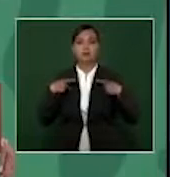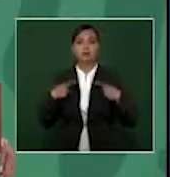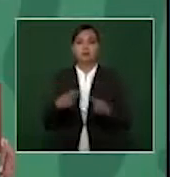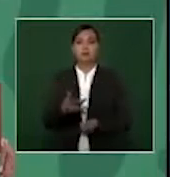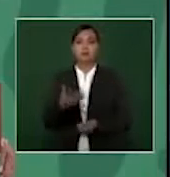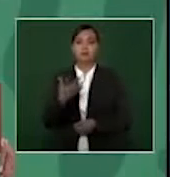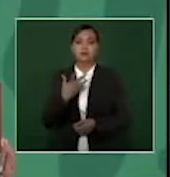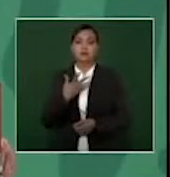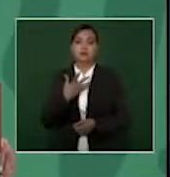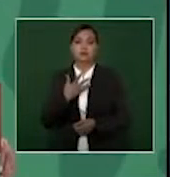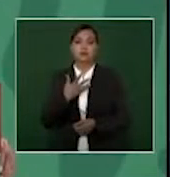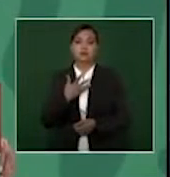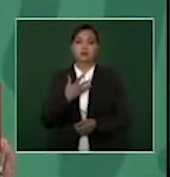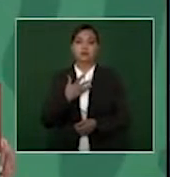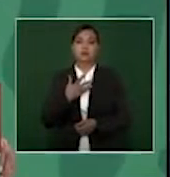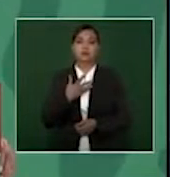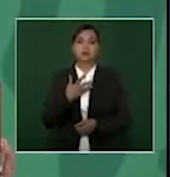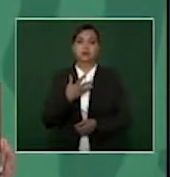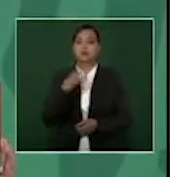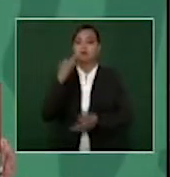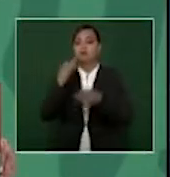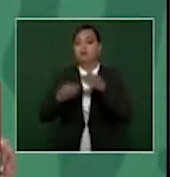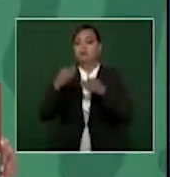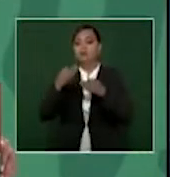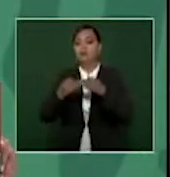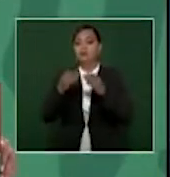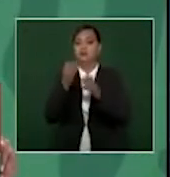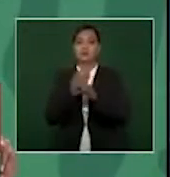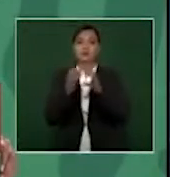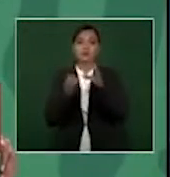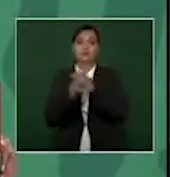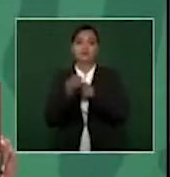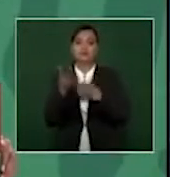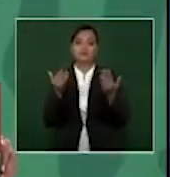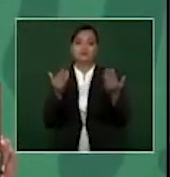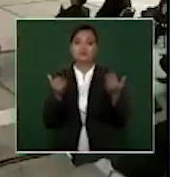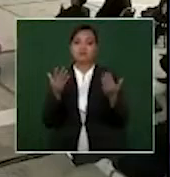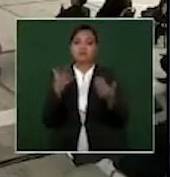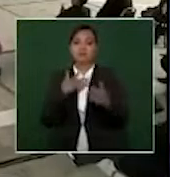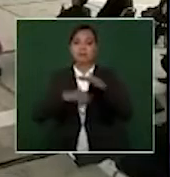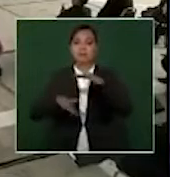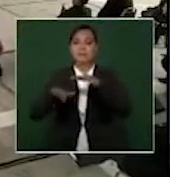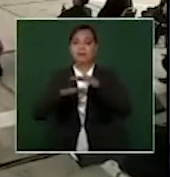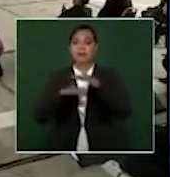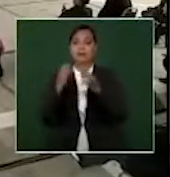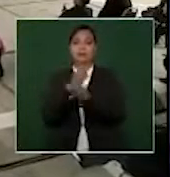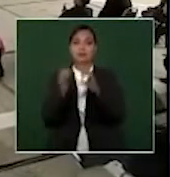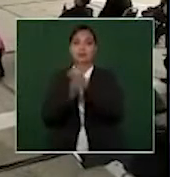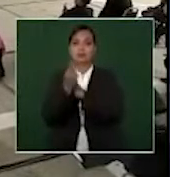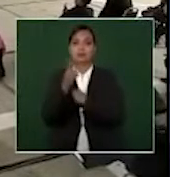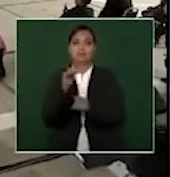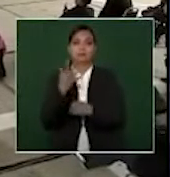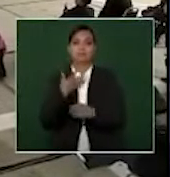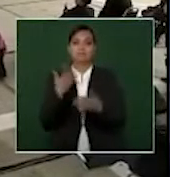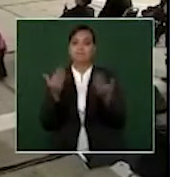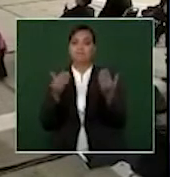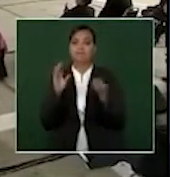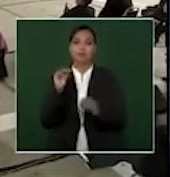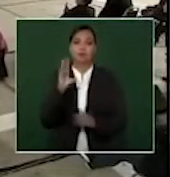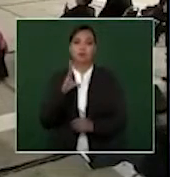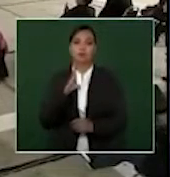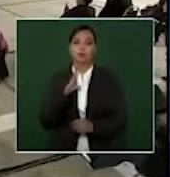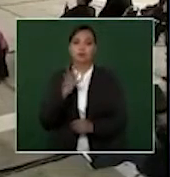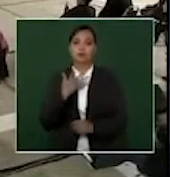Américo Villarreal. Hay que tener un poco de vergüenza y dignidad. Les mandó a decir el presidente de México, Andrés Manuel López Obrador, a